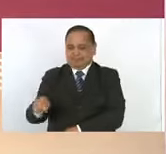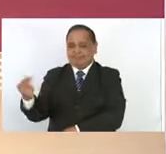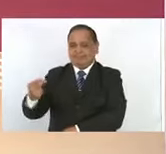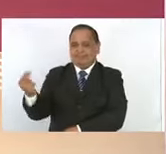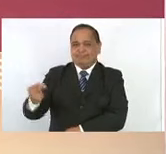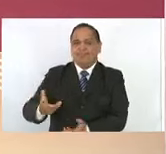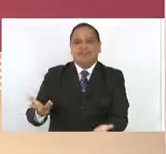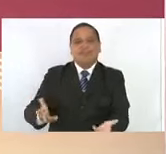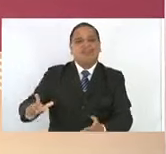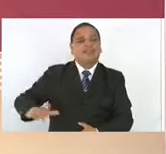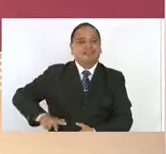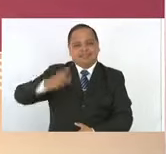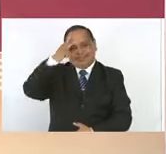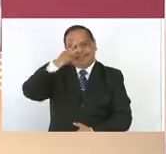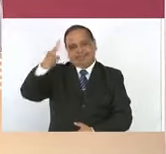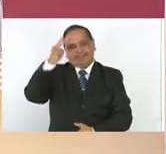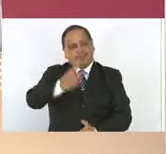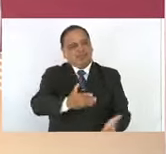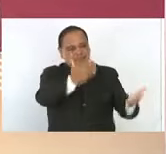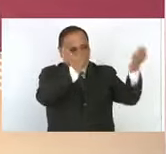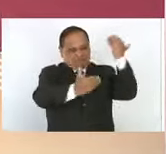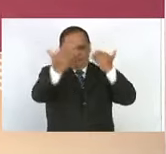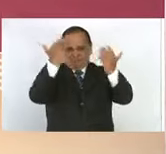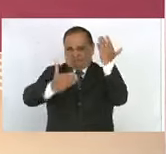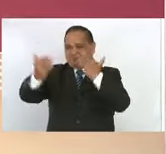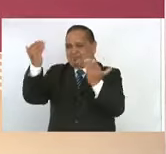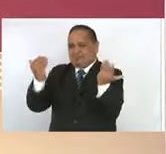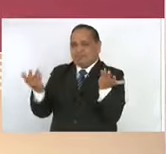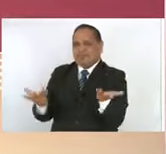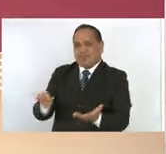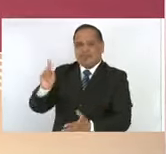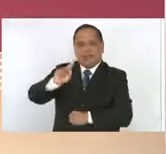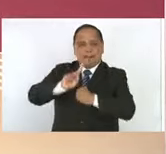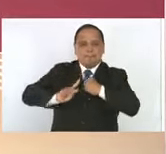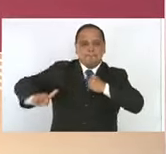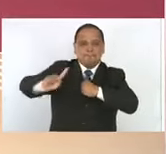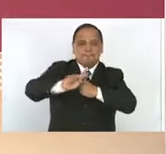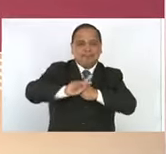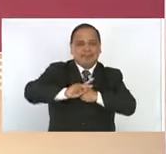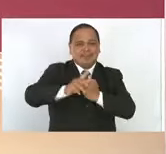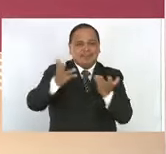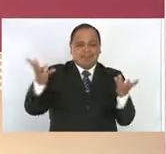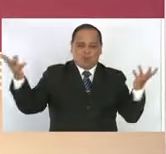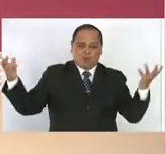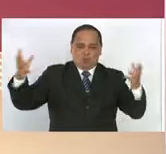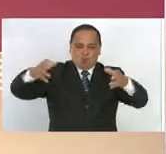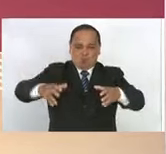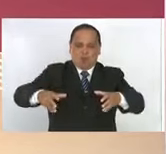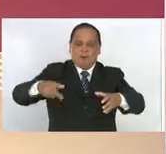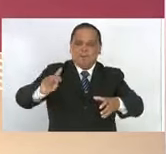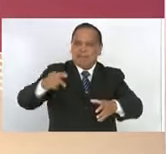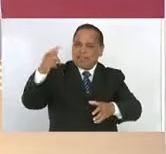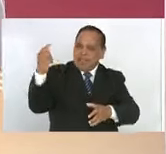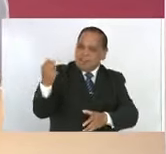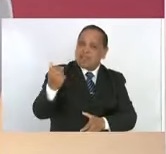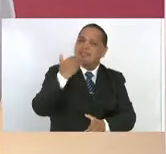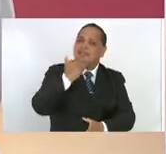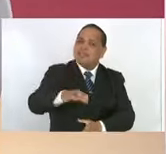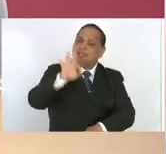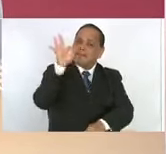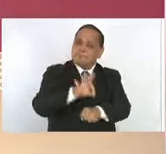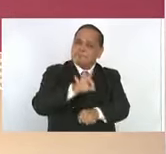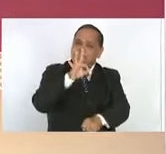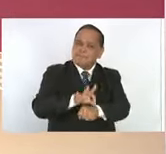gobierno mexicano, se suma a los esfuerzos de este país para garantizar una atención médica integral y de